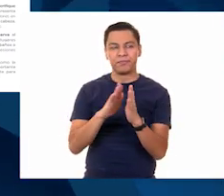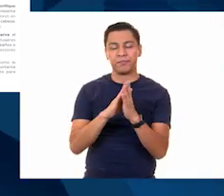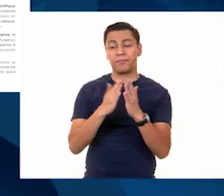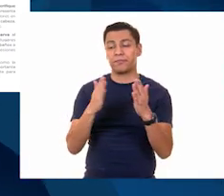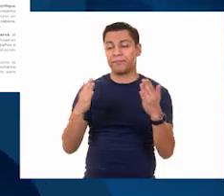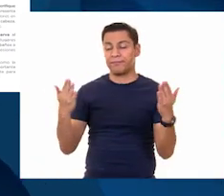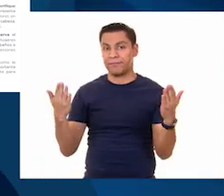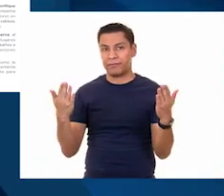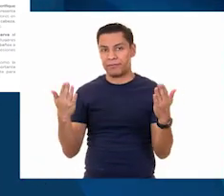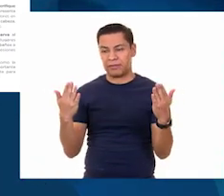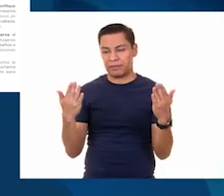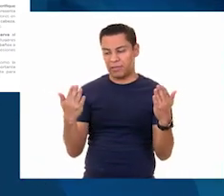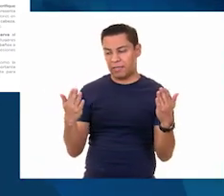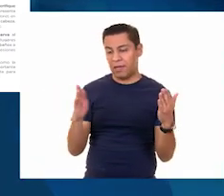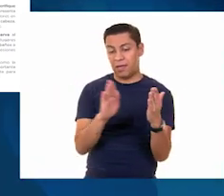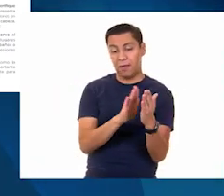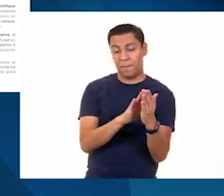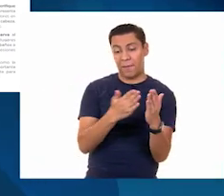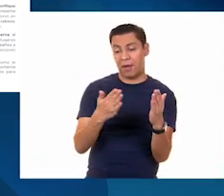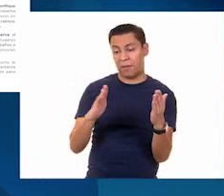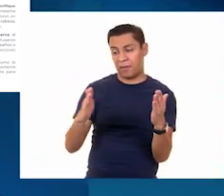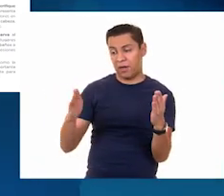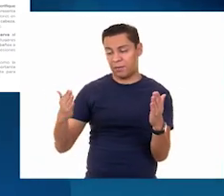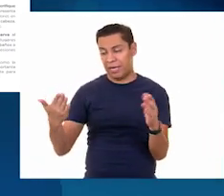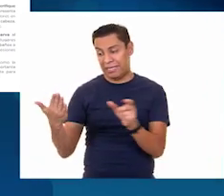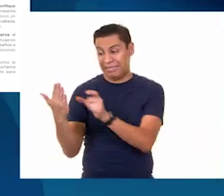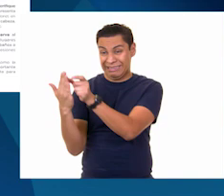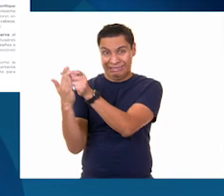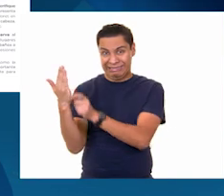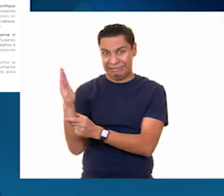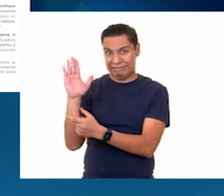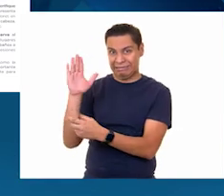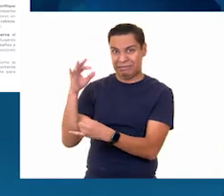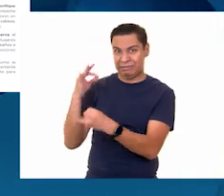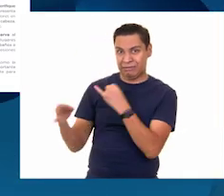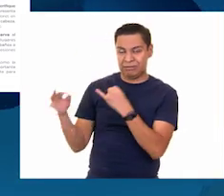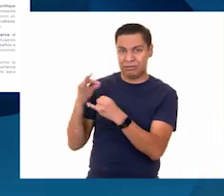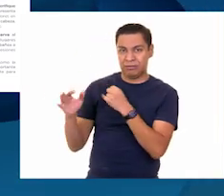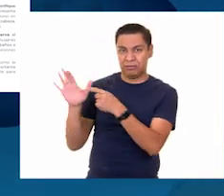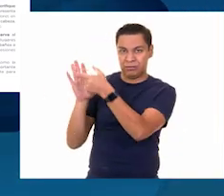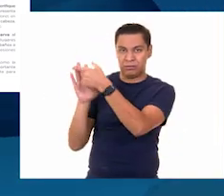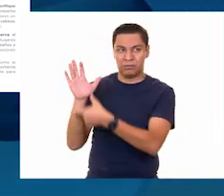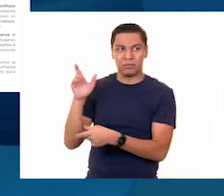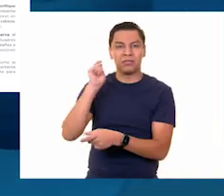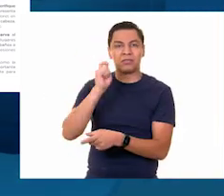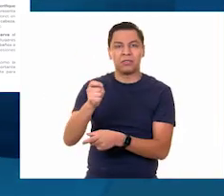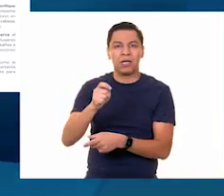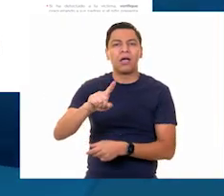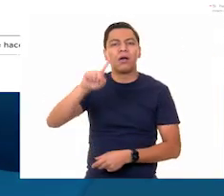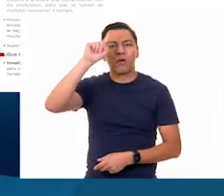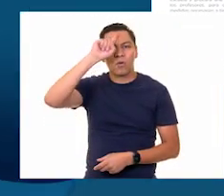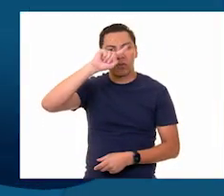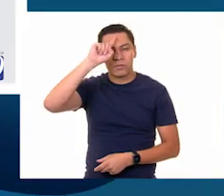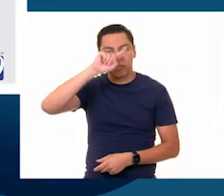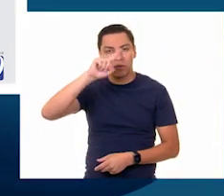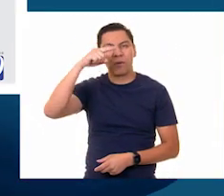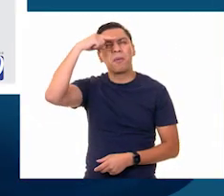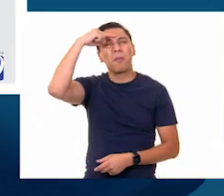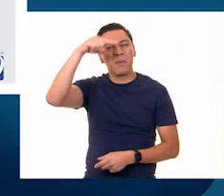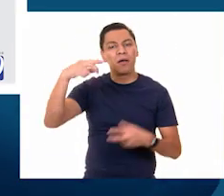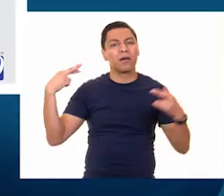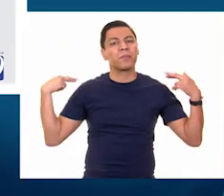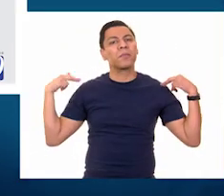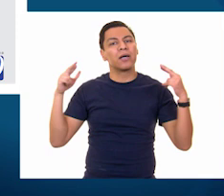de recomendaciones para los padres de familia y para los maestros. Exacto. Y bueno, aquí vemos la